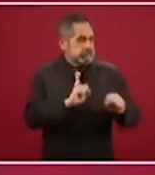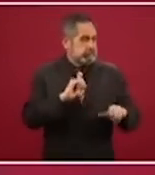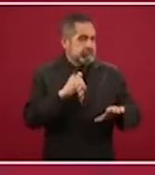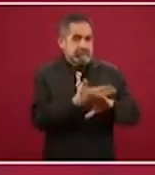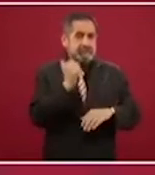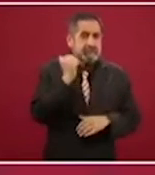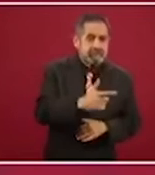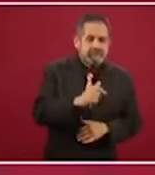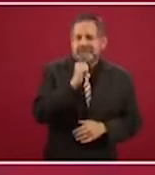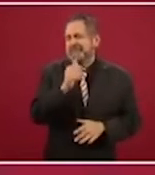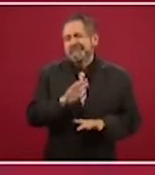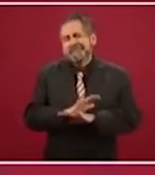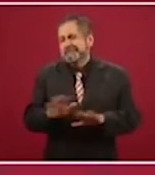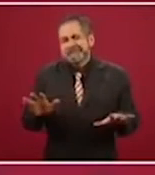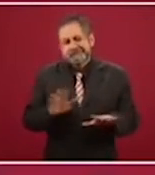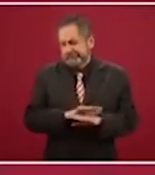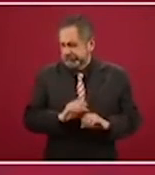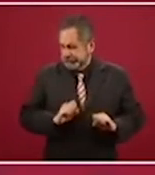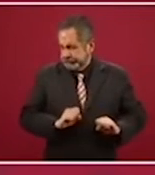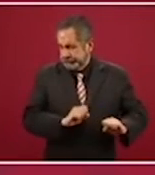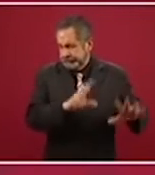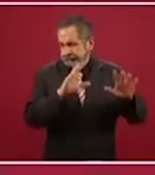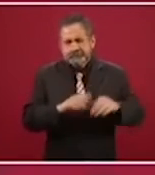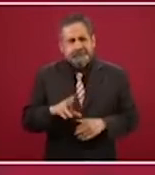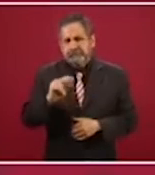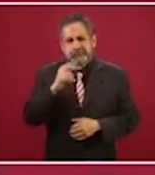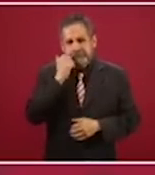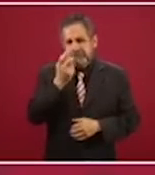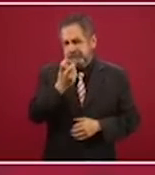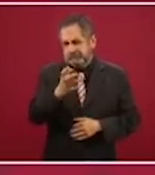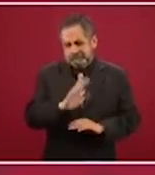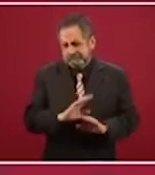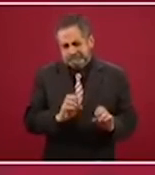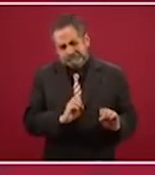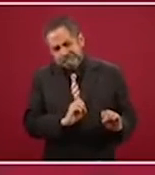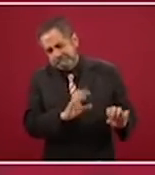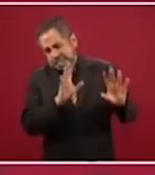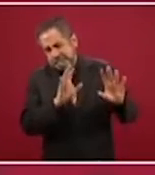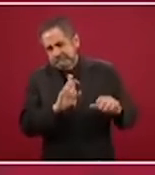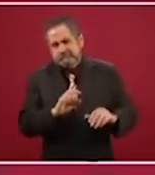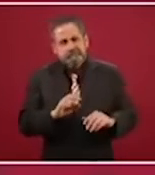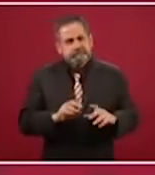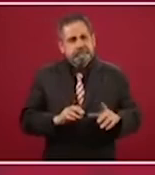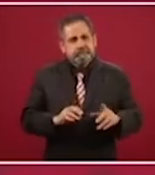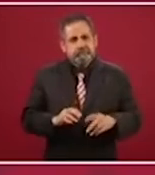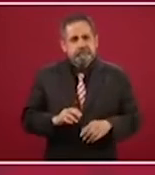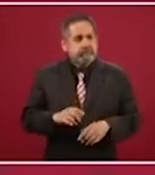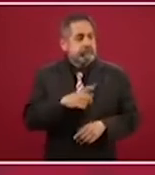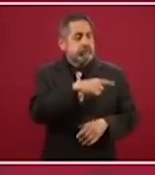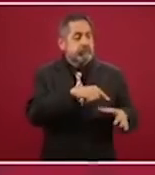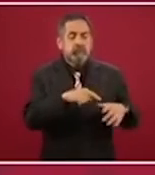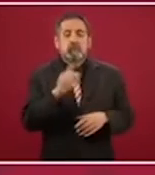queremos que se utilice como pretexto.